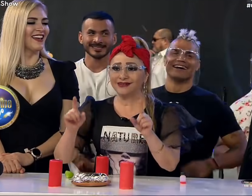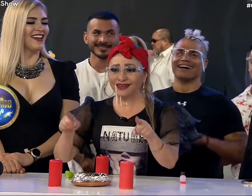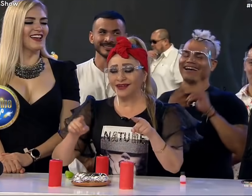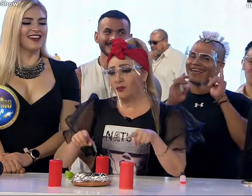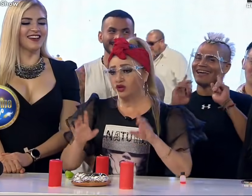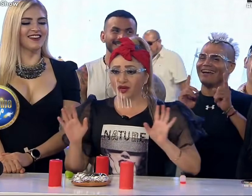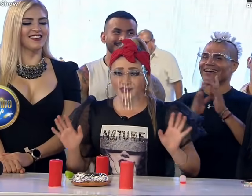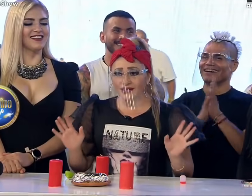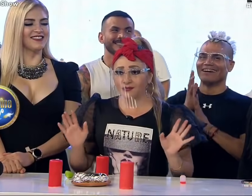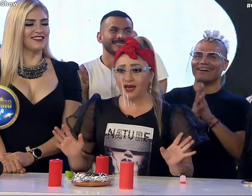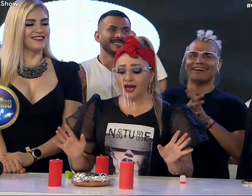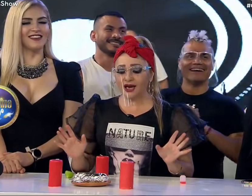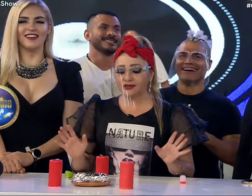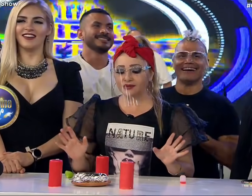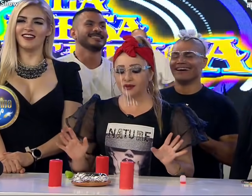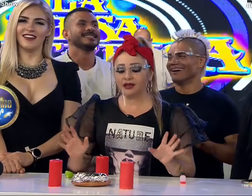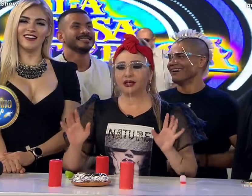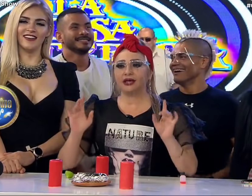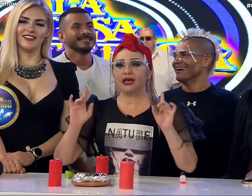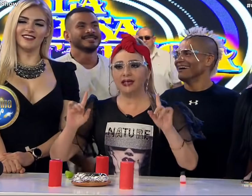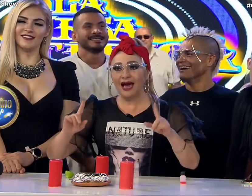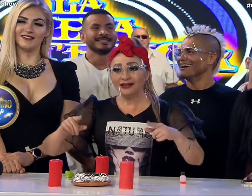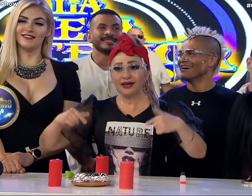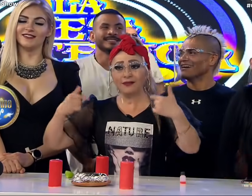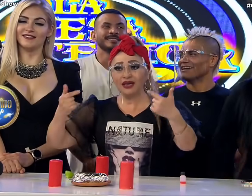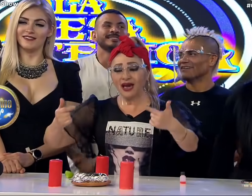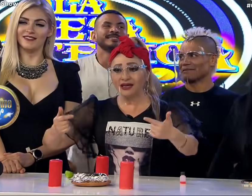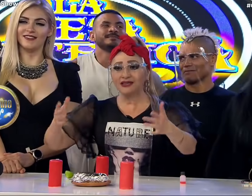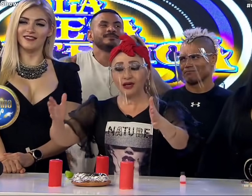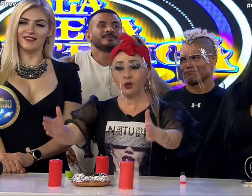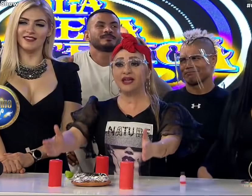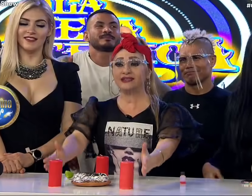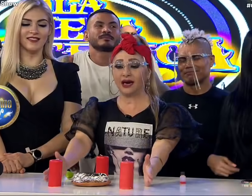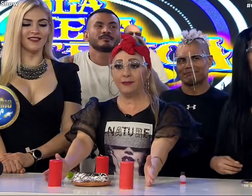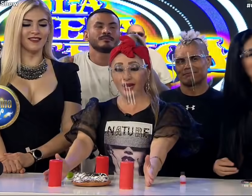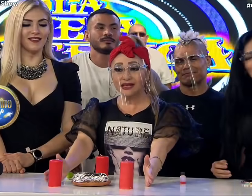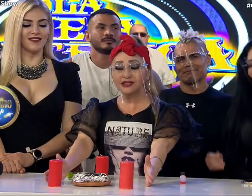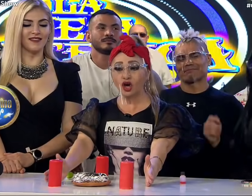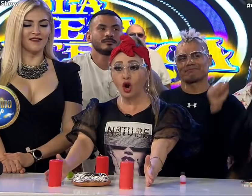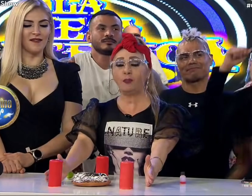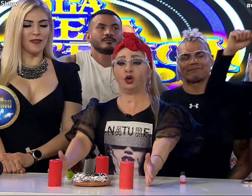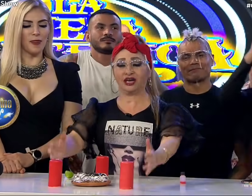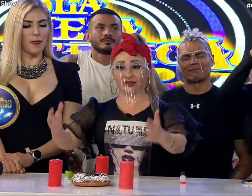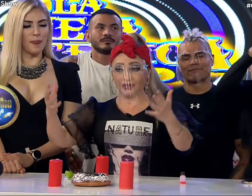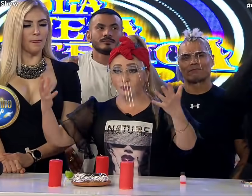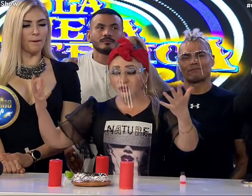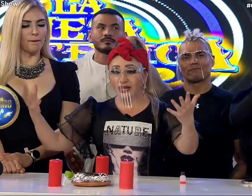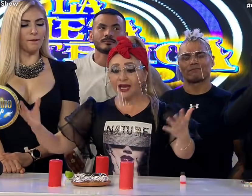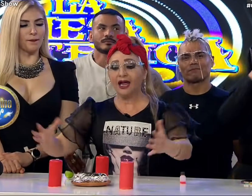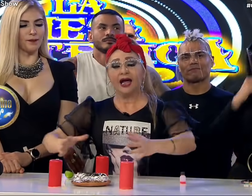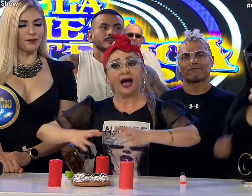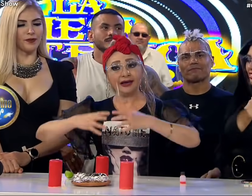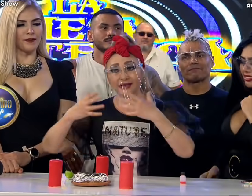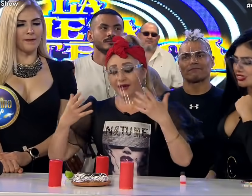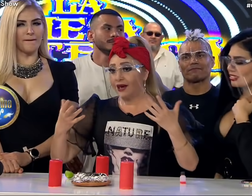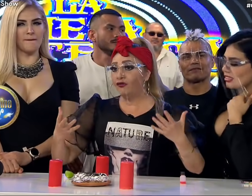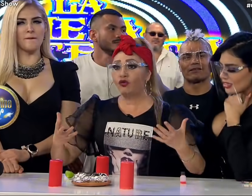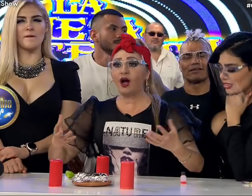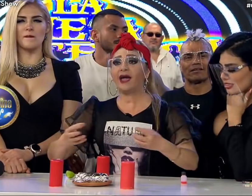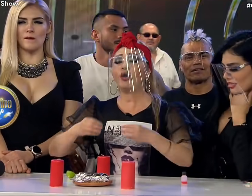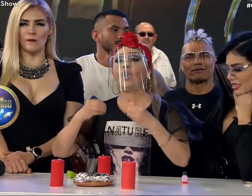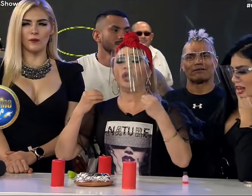Entonces, encendemos nuestras velas. Prenda la vela. Y ya al terminarse nuestra velación, porque tenemos que